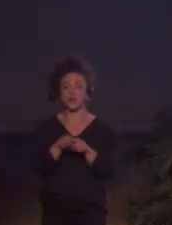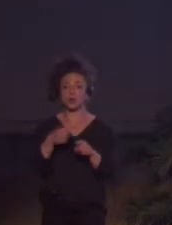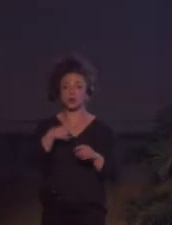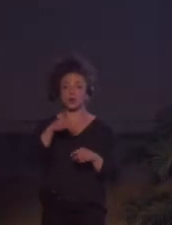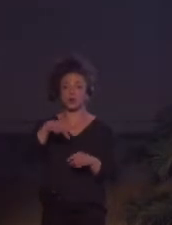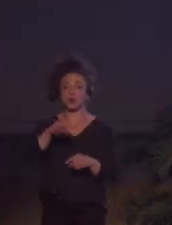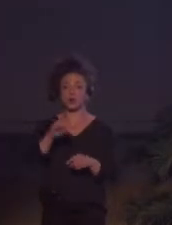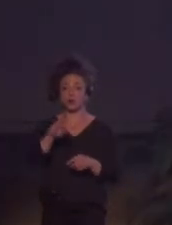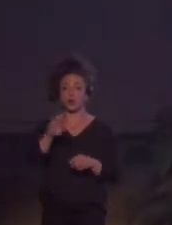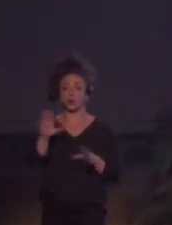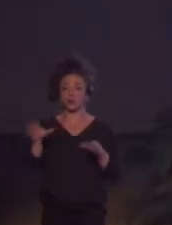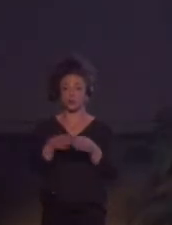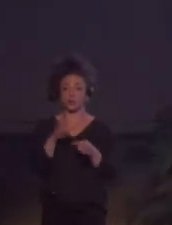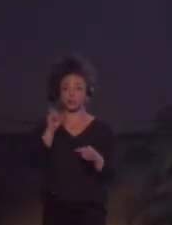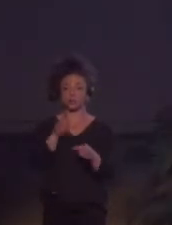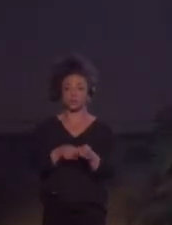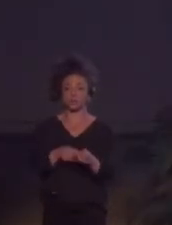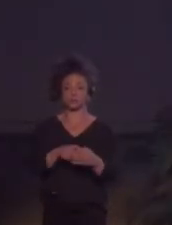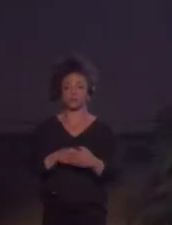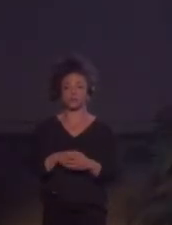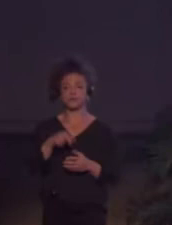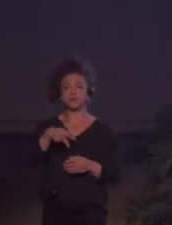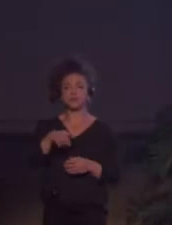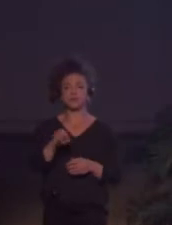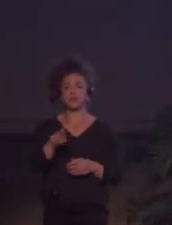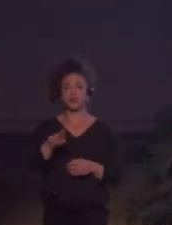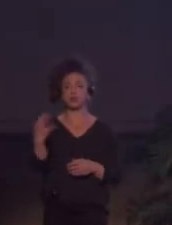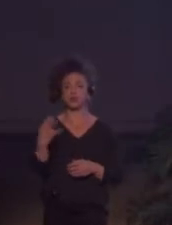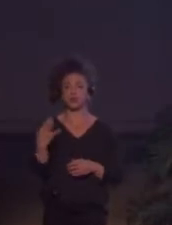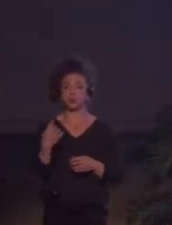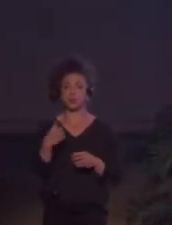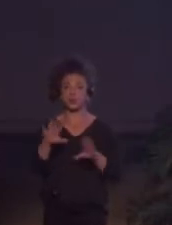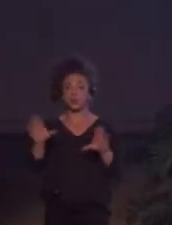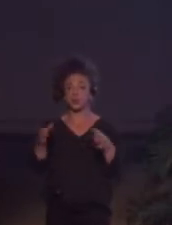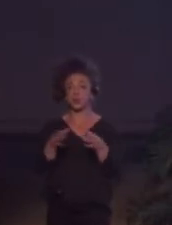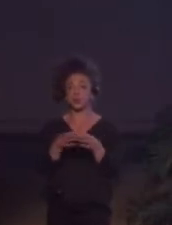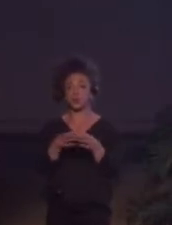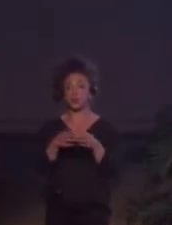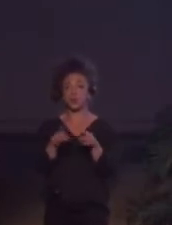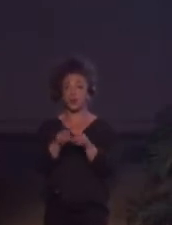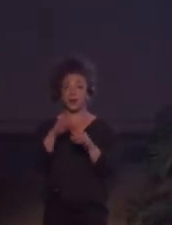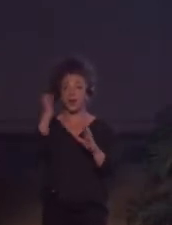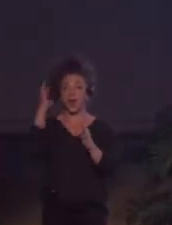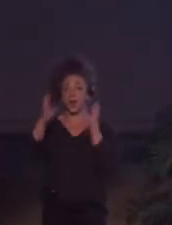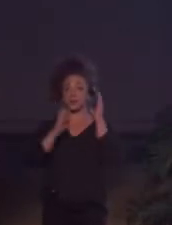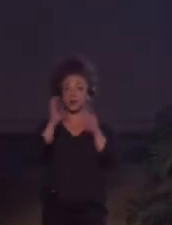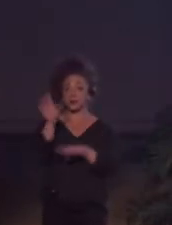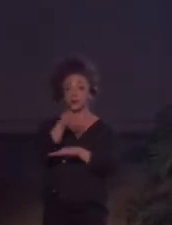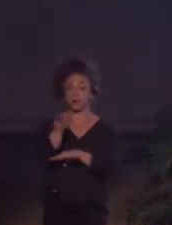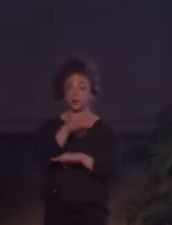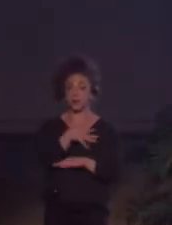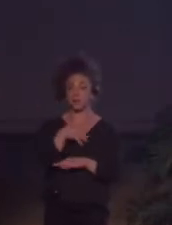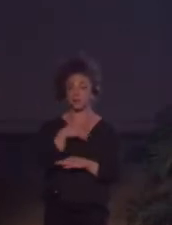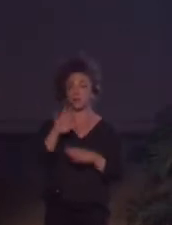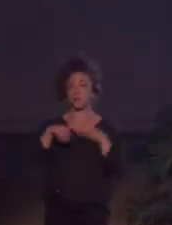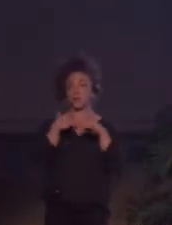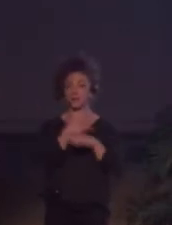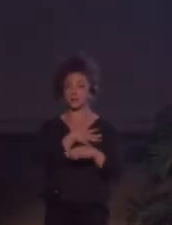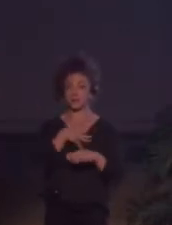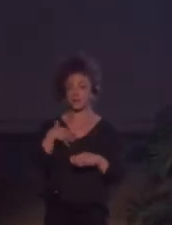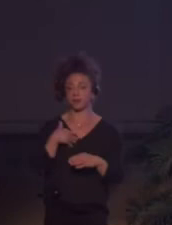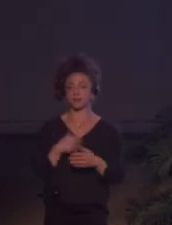Herri mailan jarduten duen eragile antiespezista bat, batez ere komunikazio arloan aritzen gerana, talde txikia